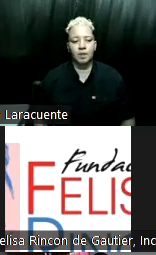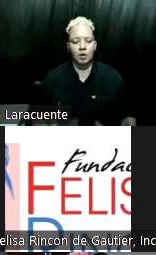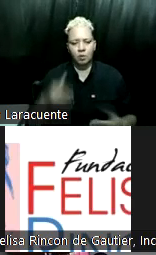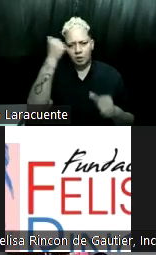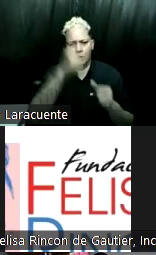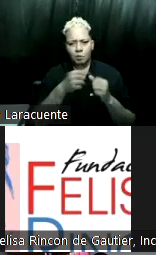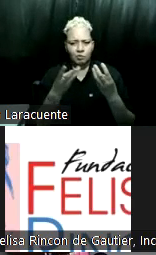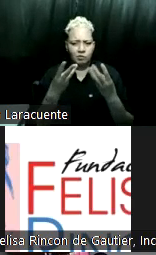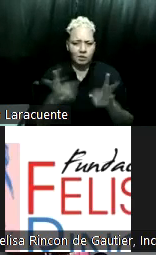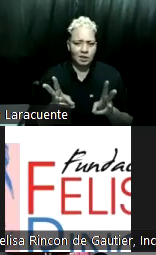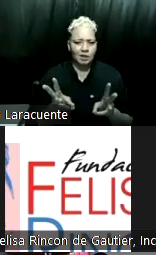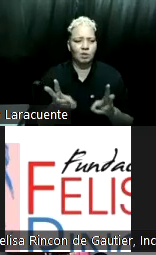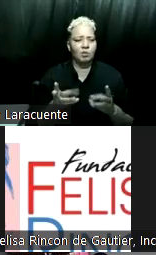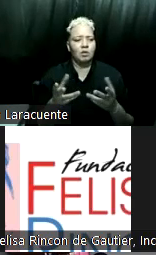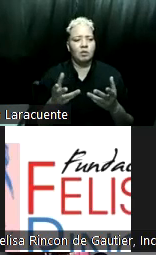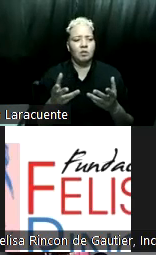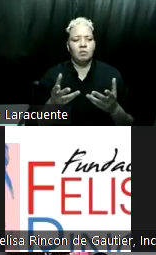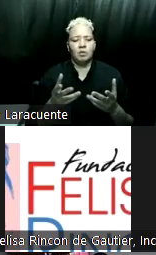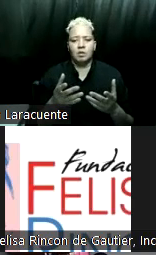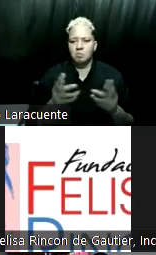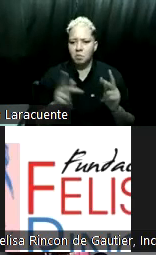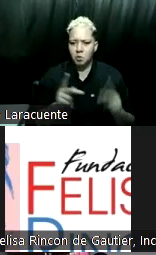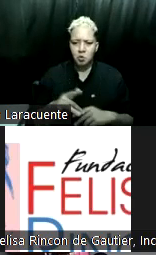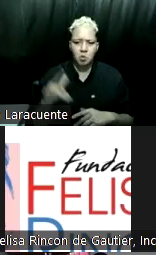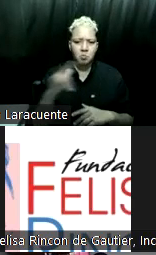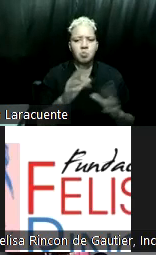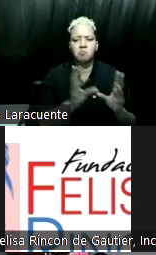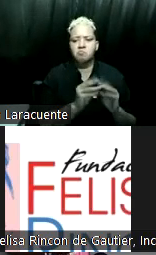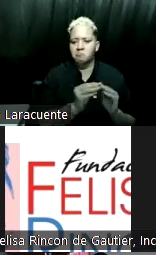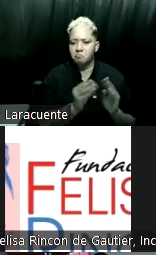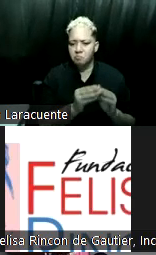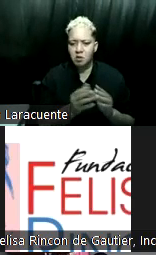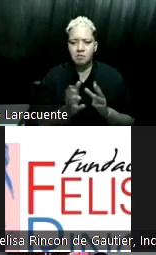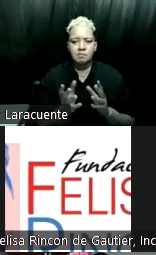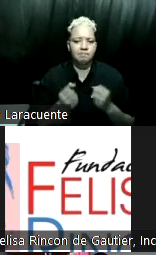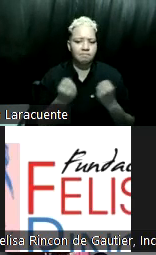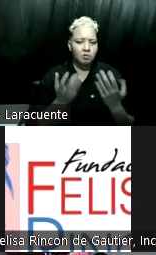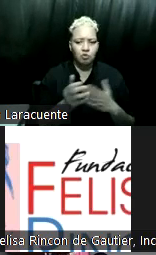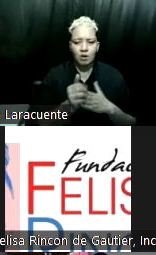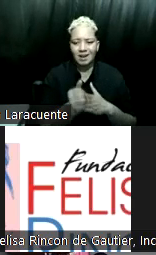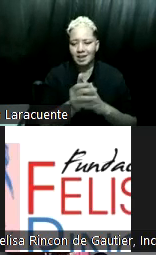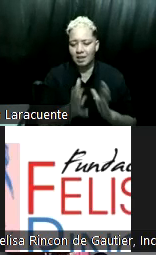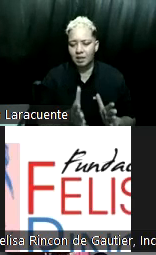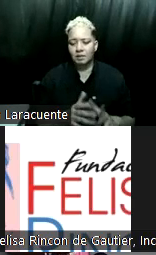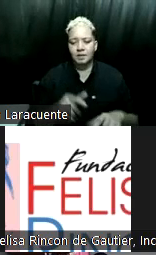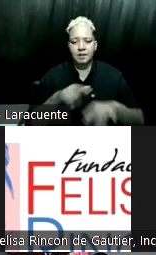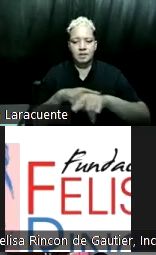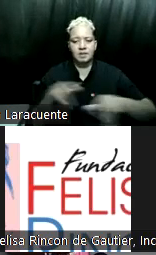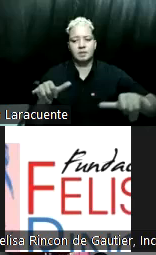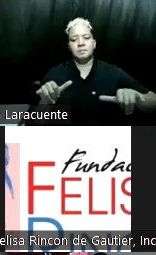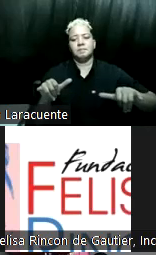era una persona que viajaba mucho, que se reunía con muchos líderes. A la misma vez,